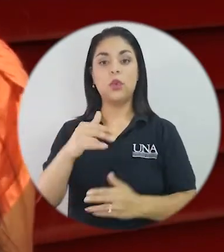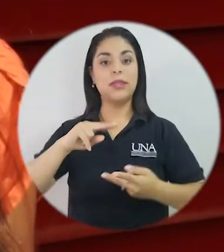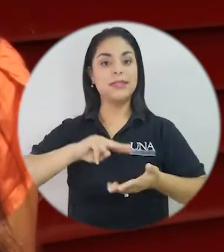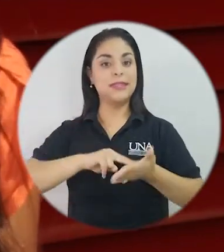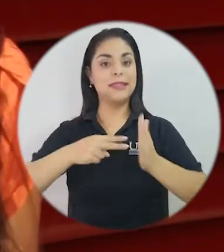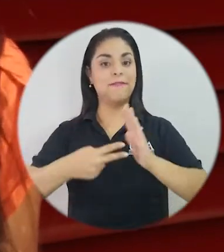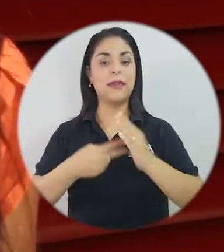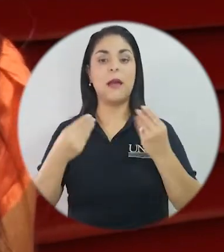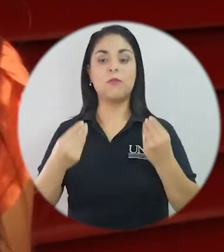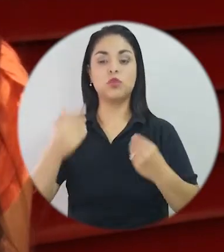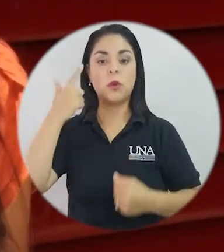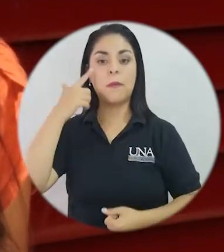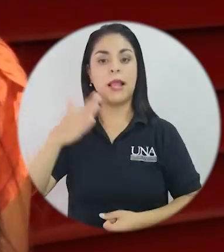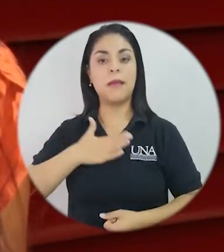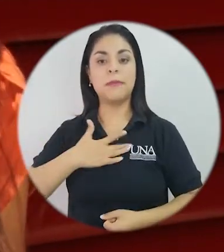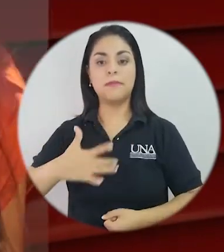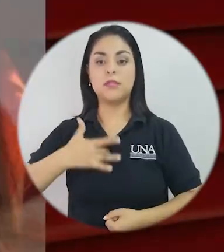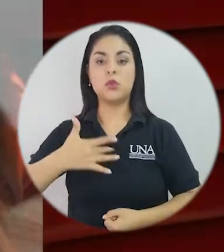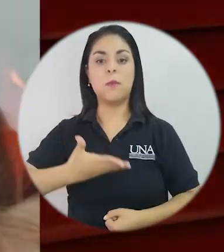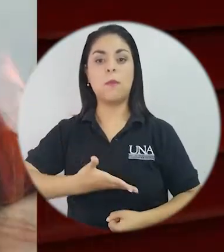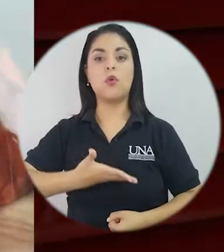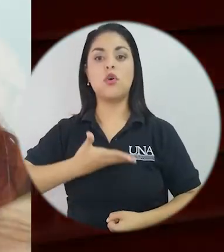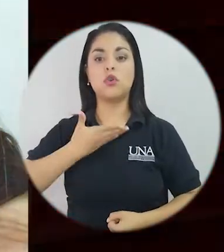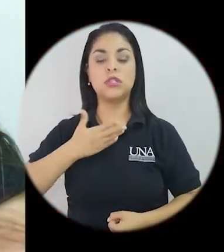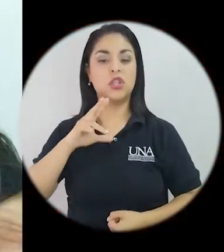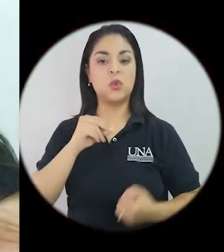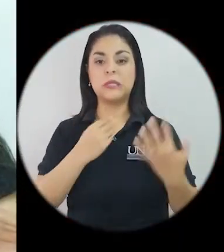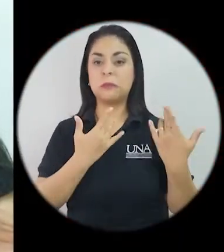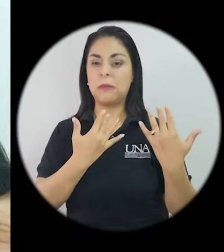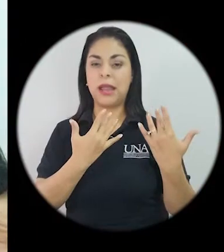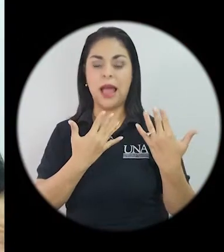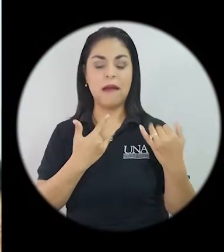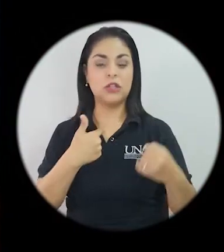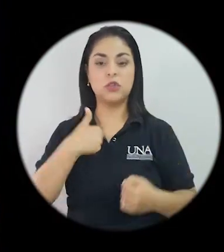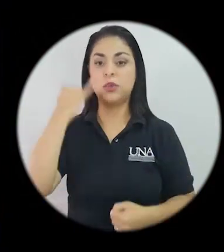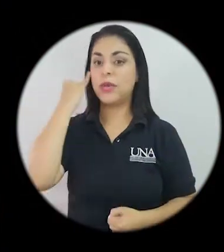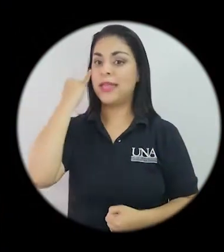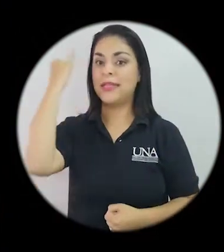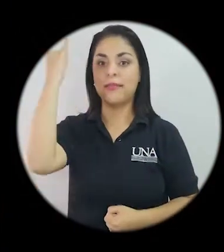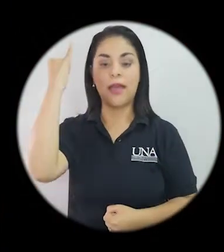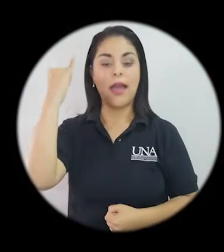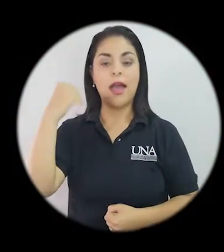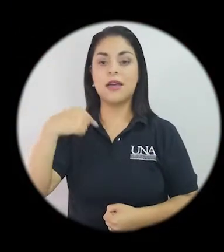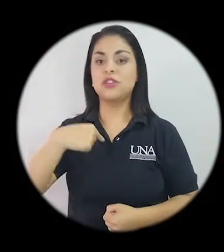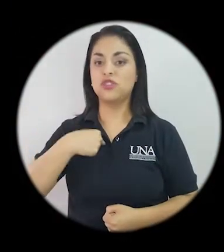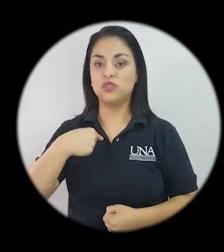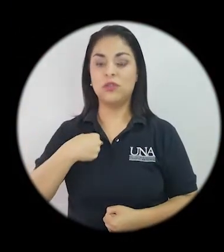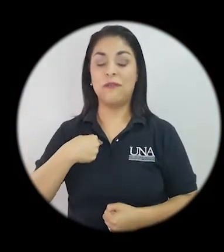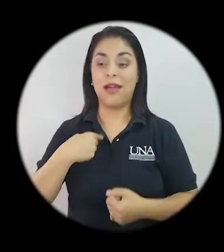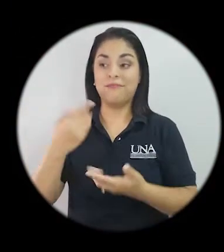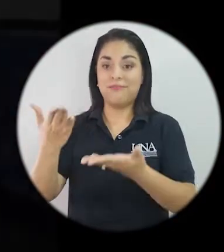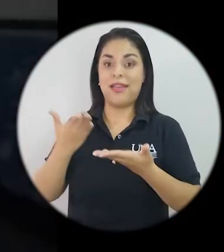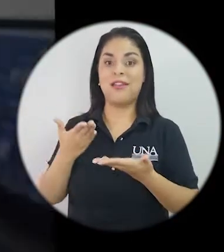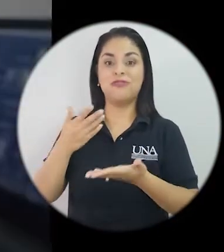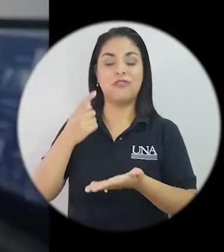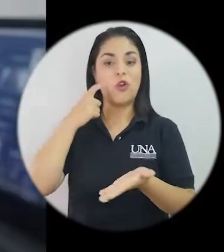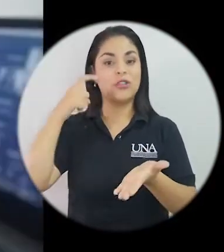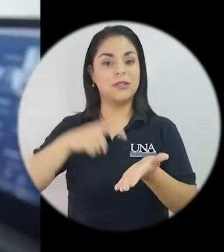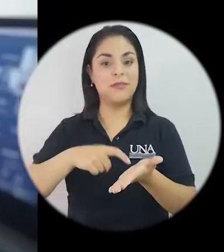eso significa mucho para mí, me siento muy orgullosa, la verdad, no me lo esperaba, no tenía ni idea de que estaba para